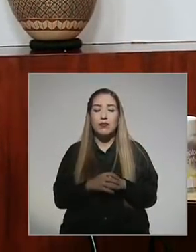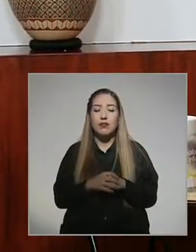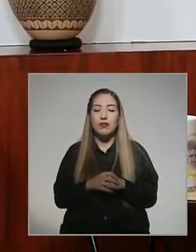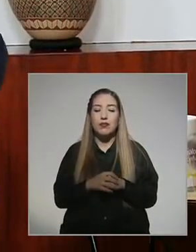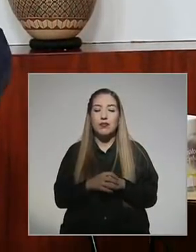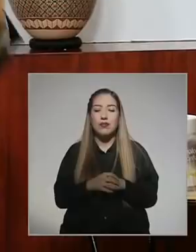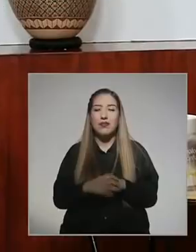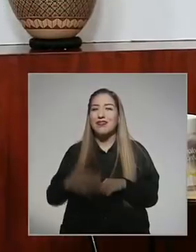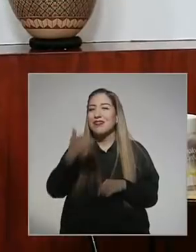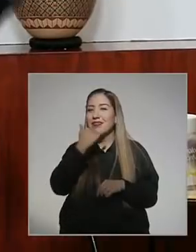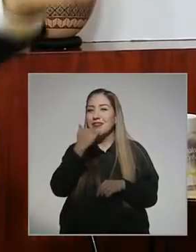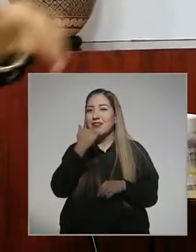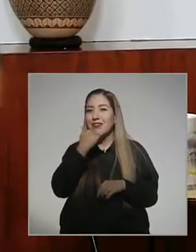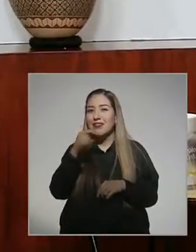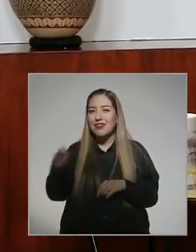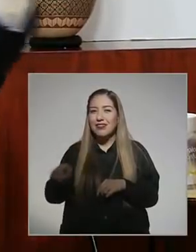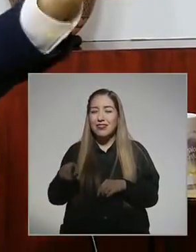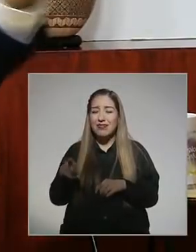Mareadores.